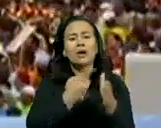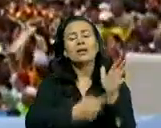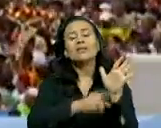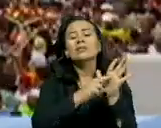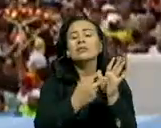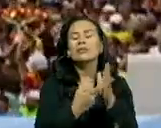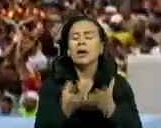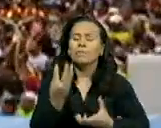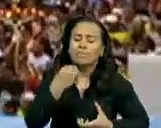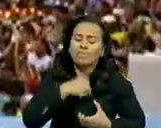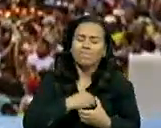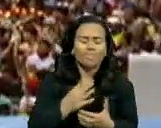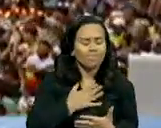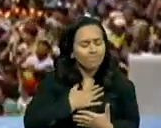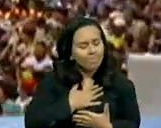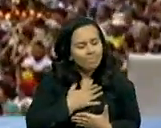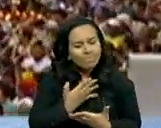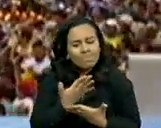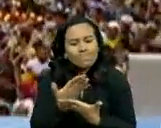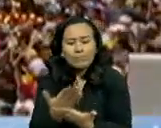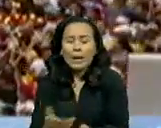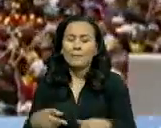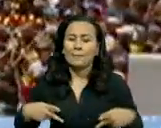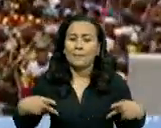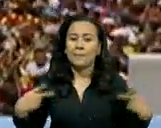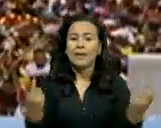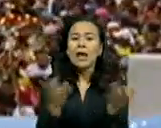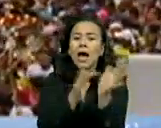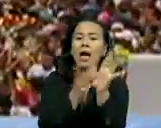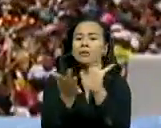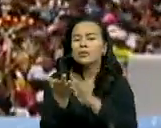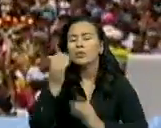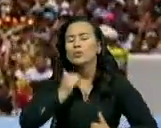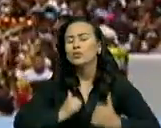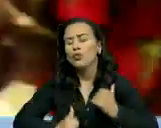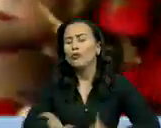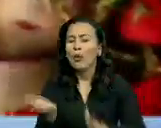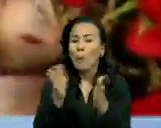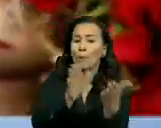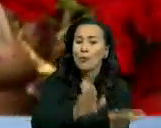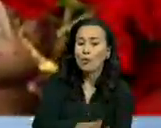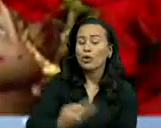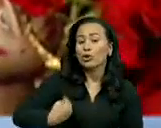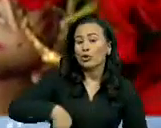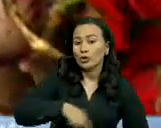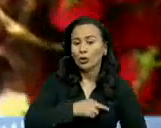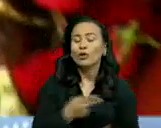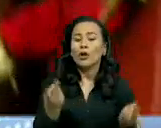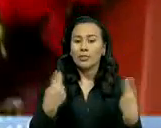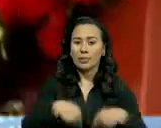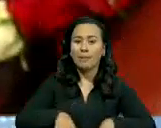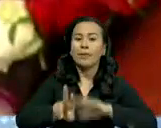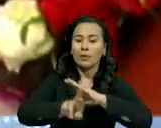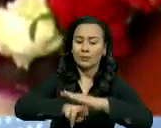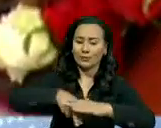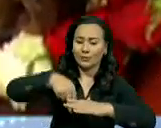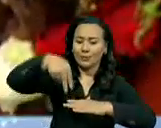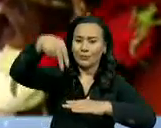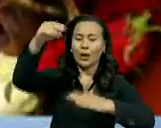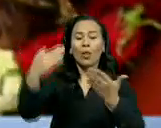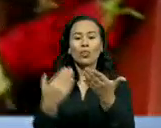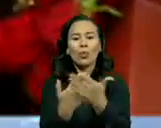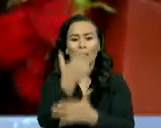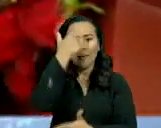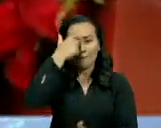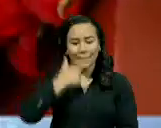más profundo, que es vivir la resurrección con el Señor. Si somos capaces de resucitar, seremos seres nuevos,